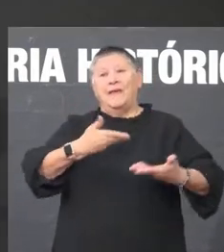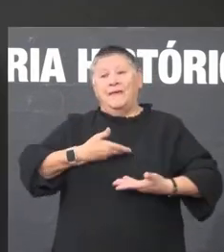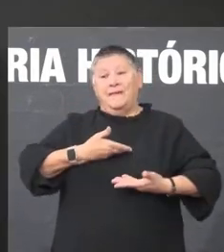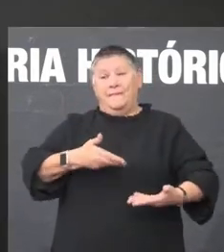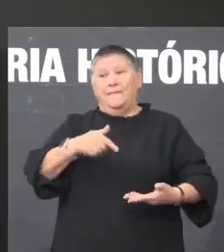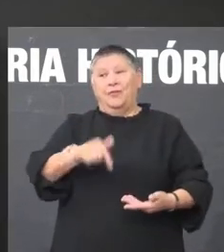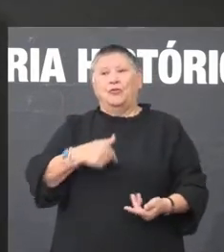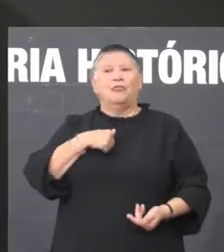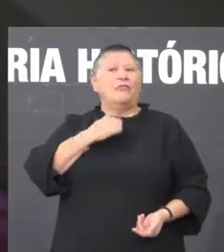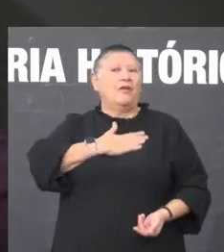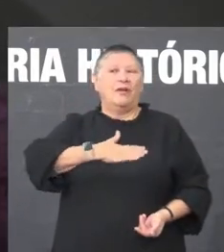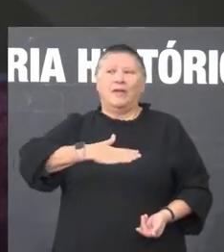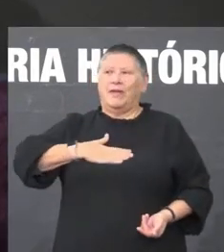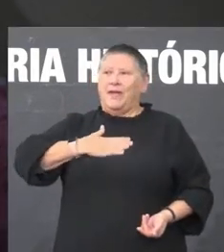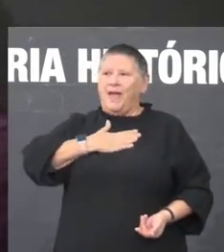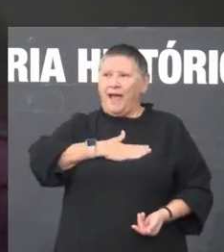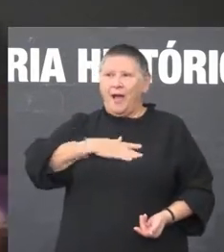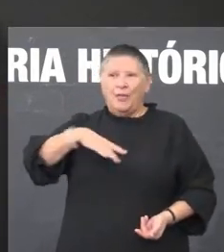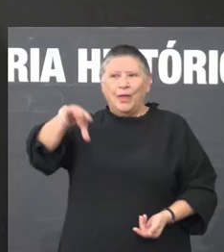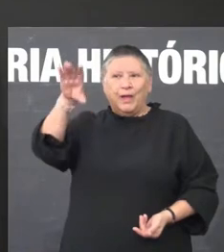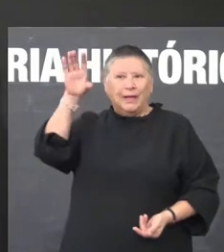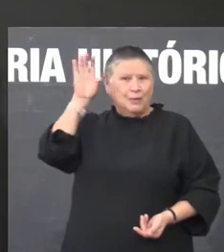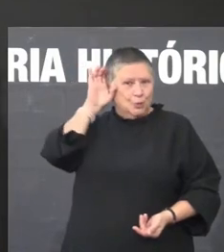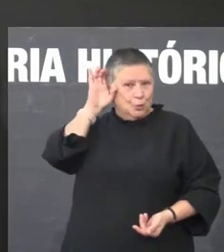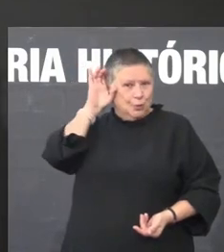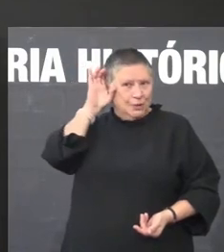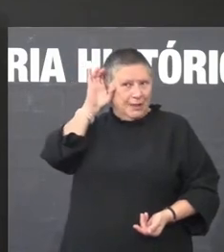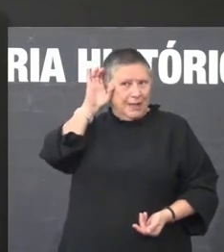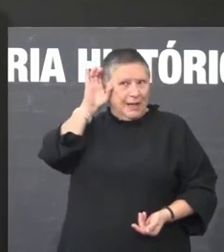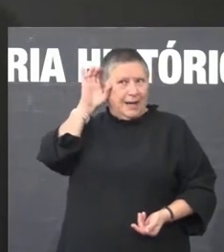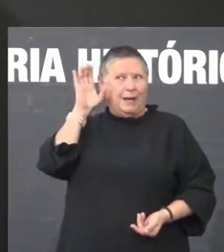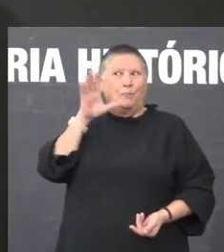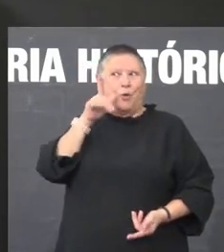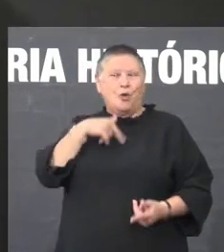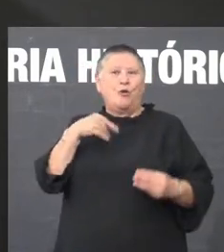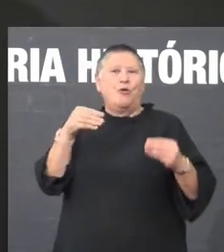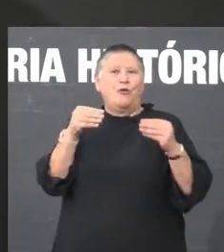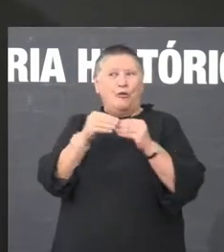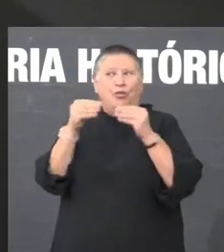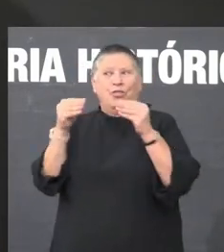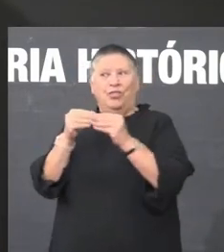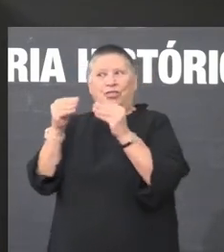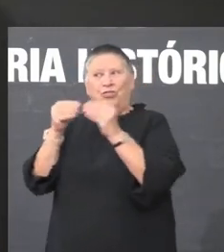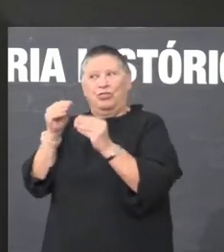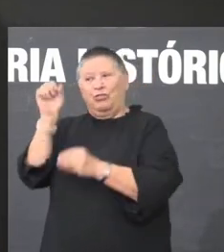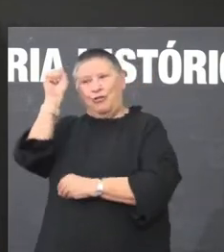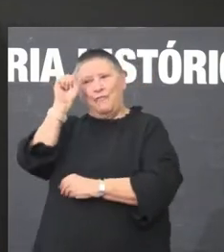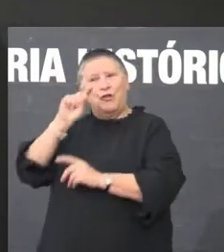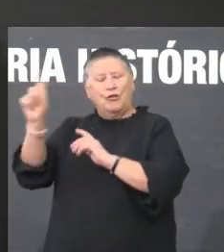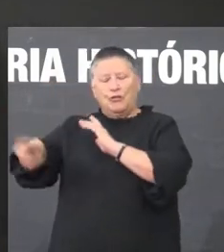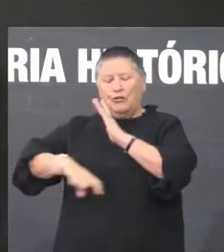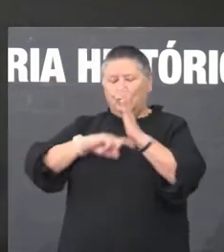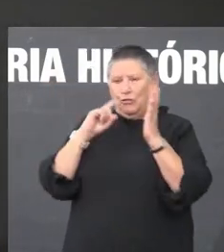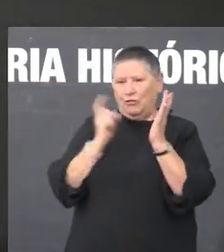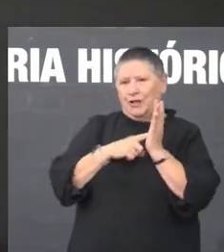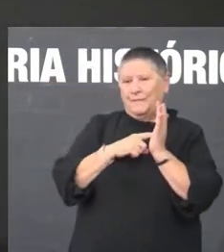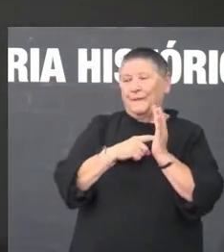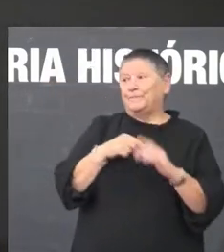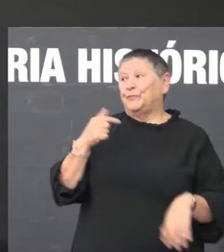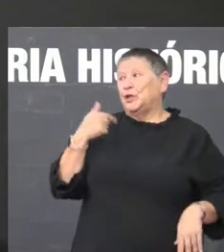estoy encantado de estar aquí, encantado de escucharles porque además coincido con ellos plenamente, ¿no? Yo voy a intentar,